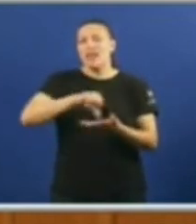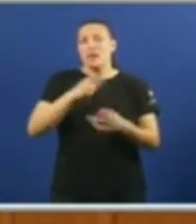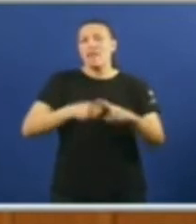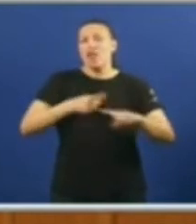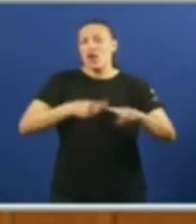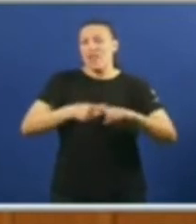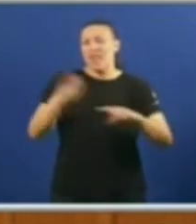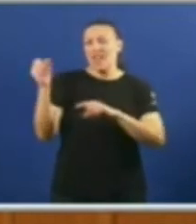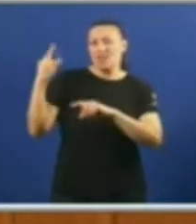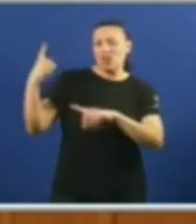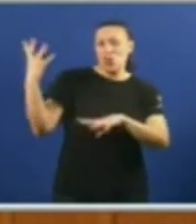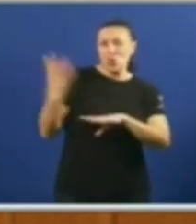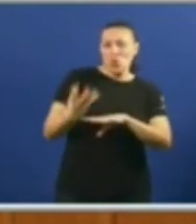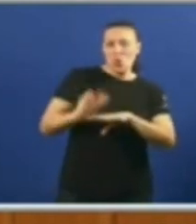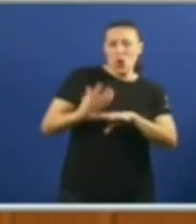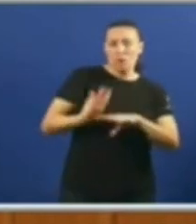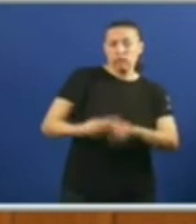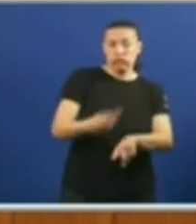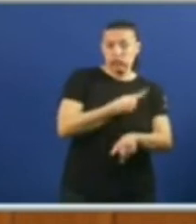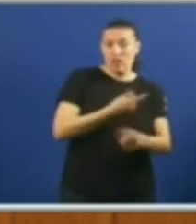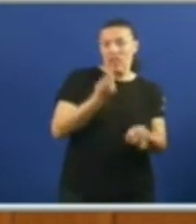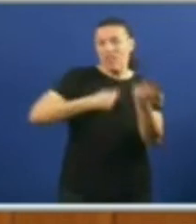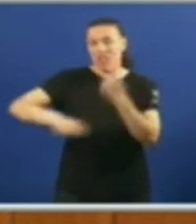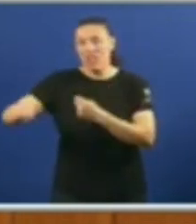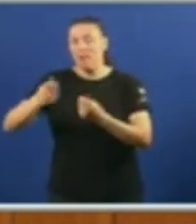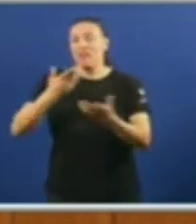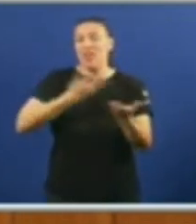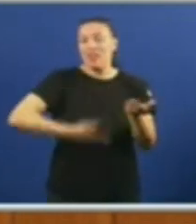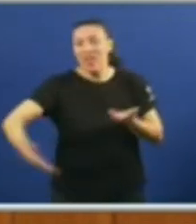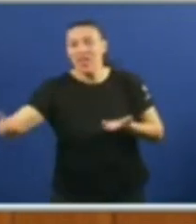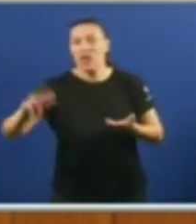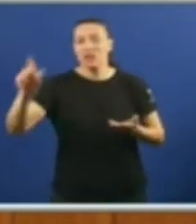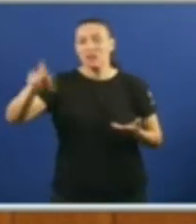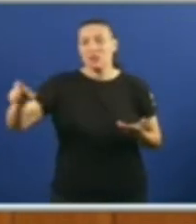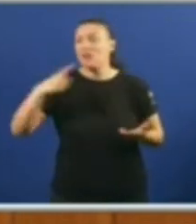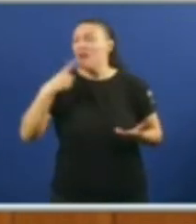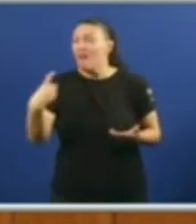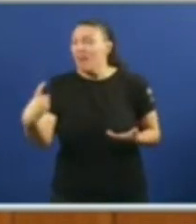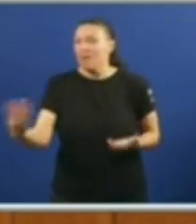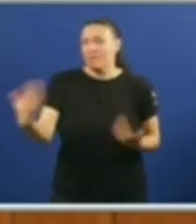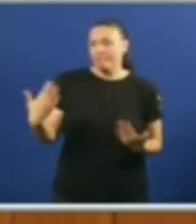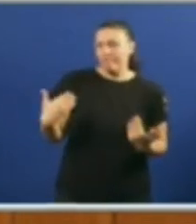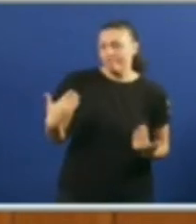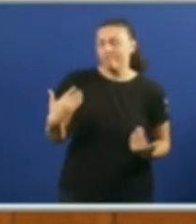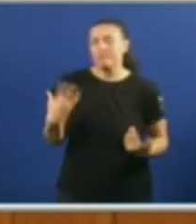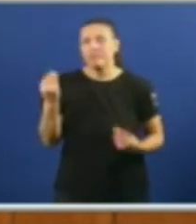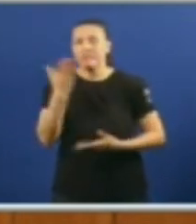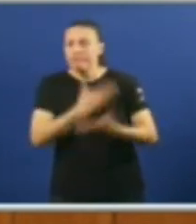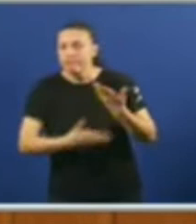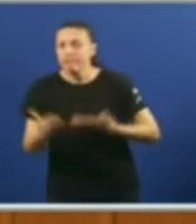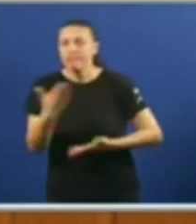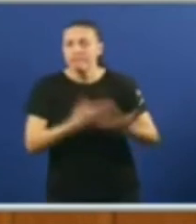día en moitos fogares, e a cambio poder recuperar esa mesma enerxía cando lle é máis necesaria e, por exemplo, que